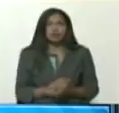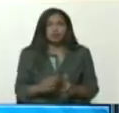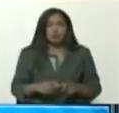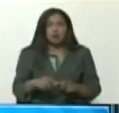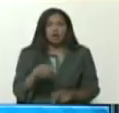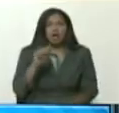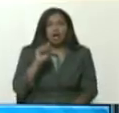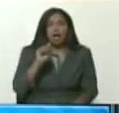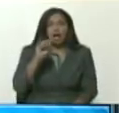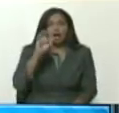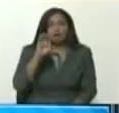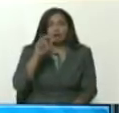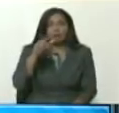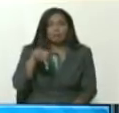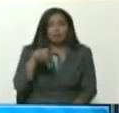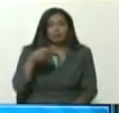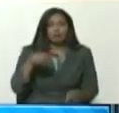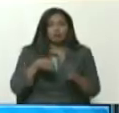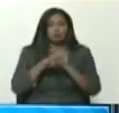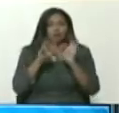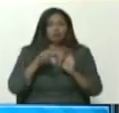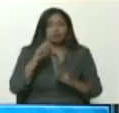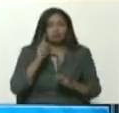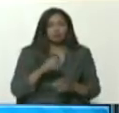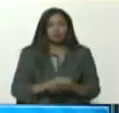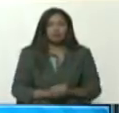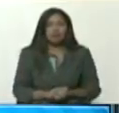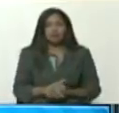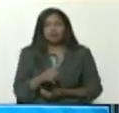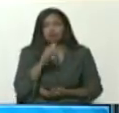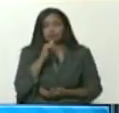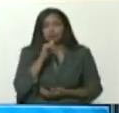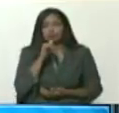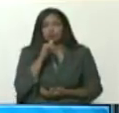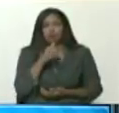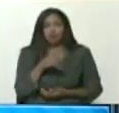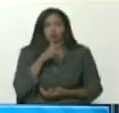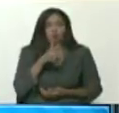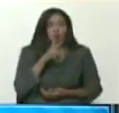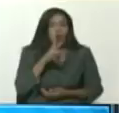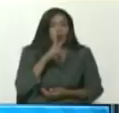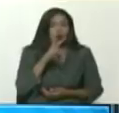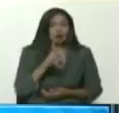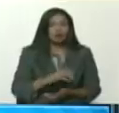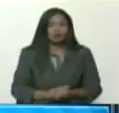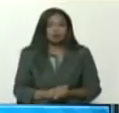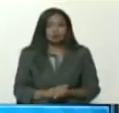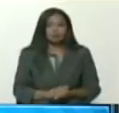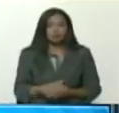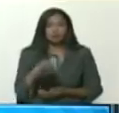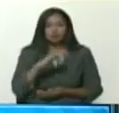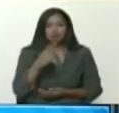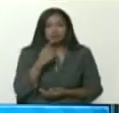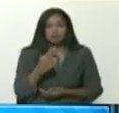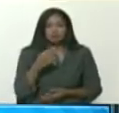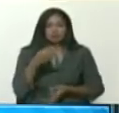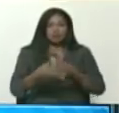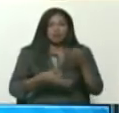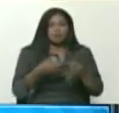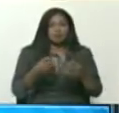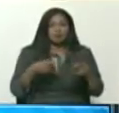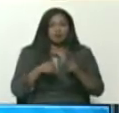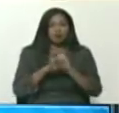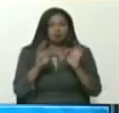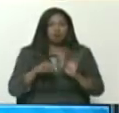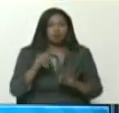AFP, agencia France Presse de noticias, asqueroso. Donde dice que las